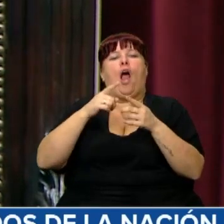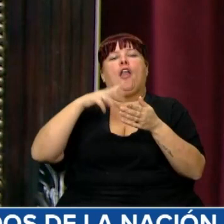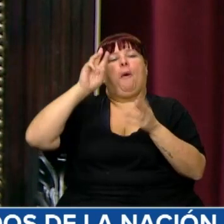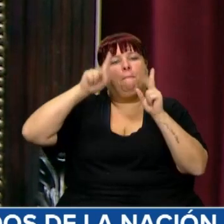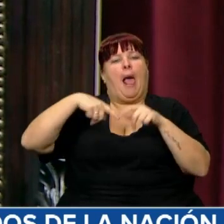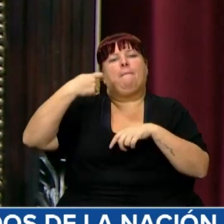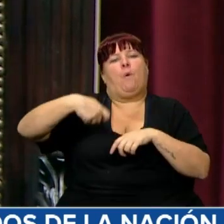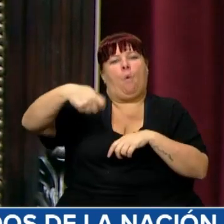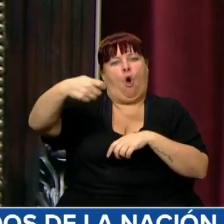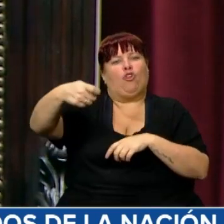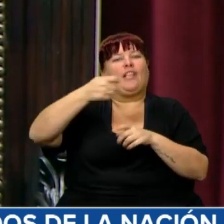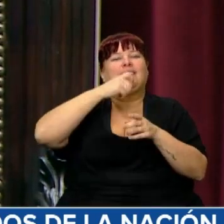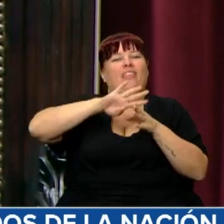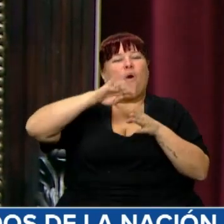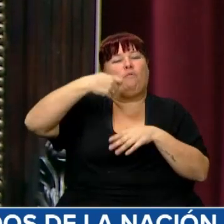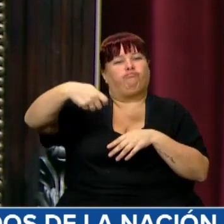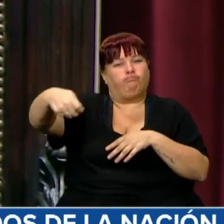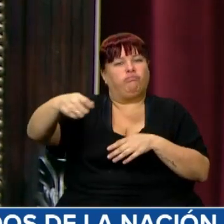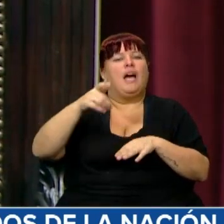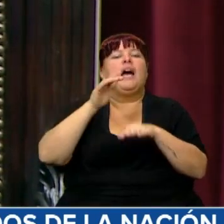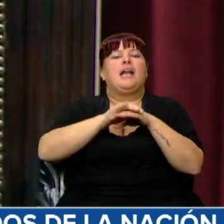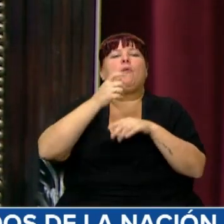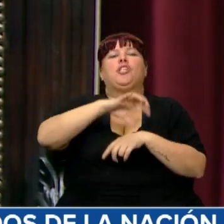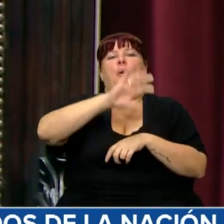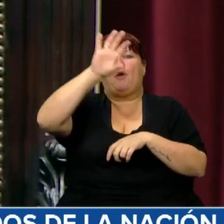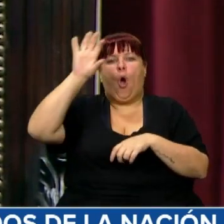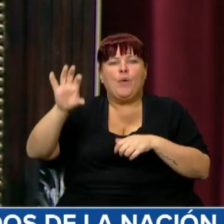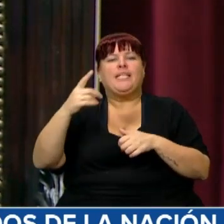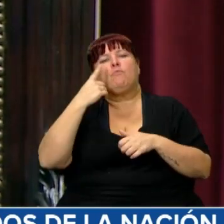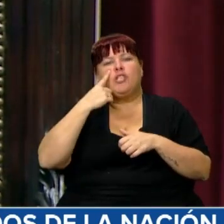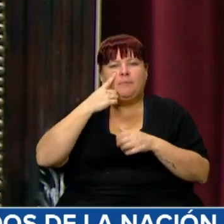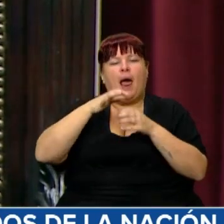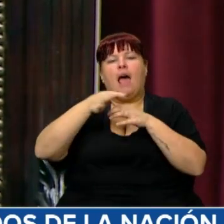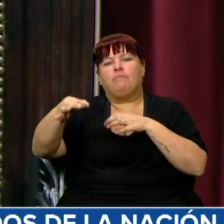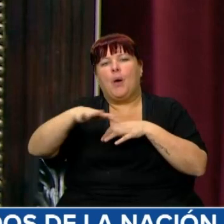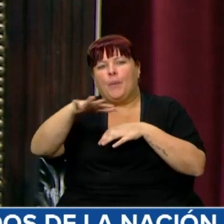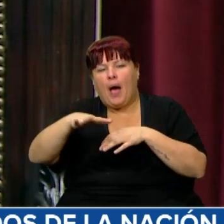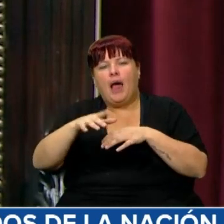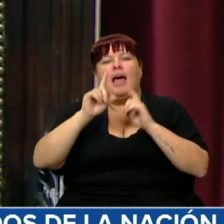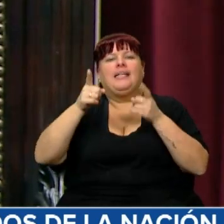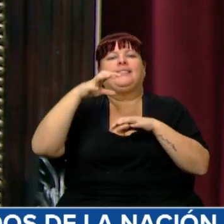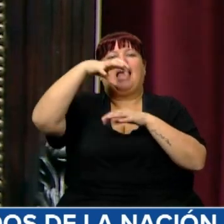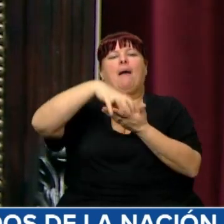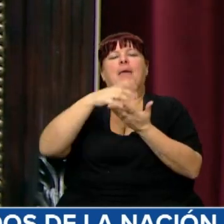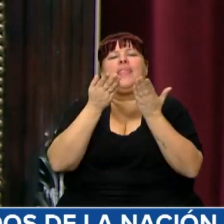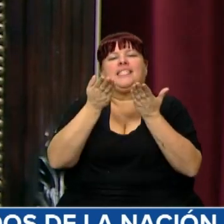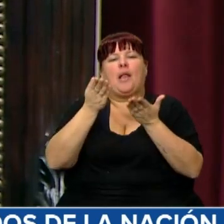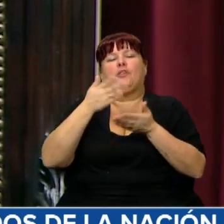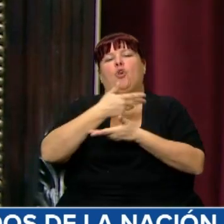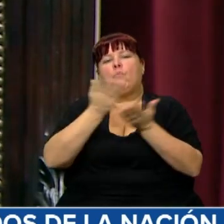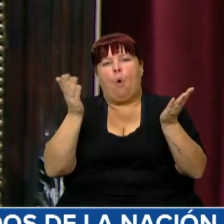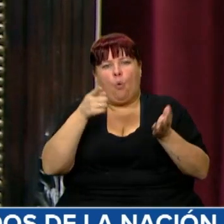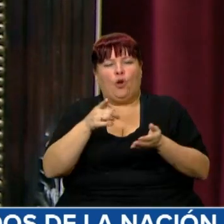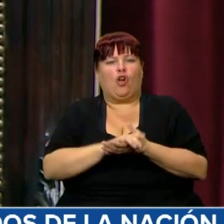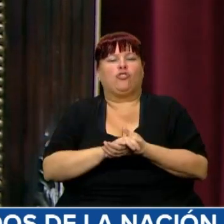de refinanciación de deudas a cargo de provincias, municipios, comunas y entes prestadores de servicios